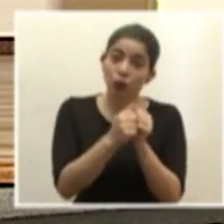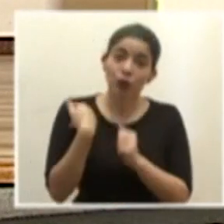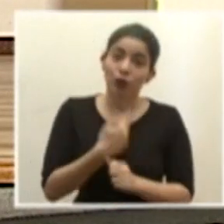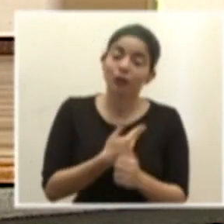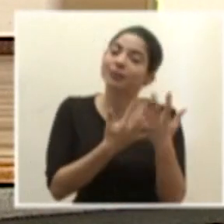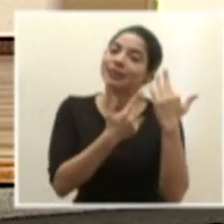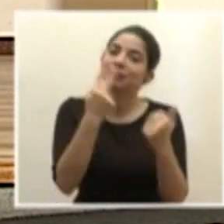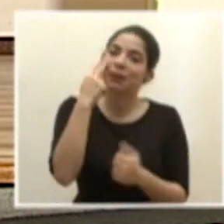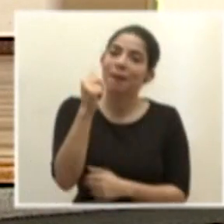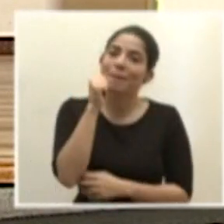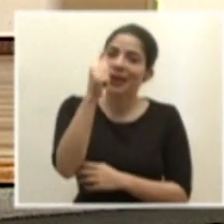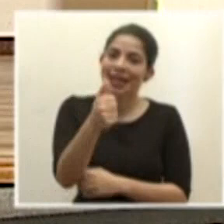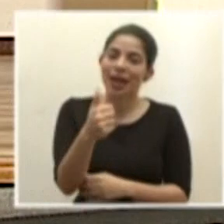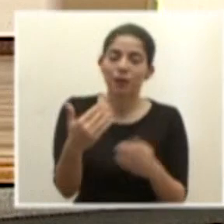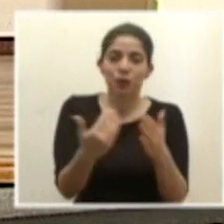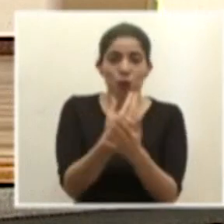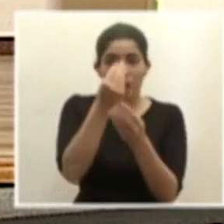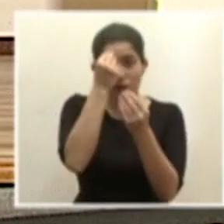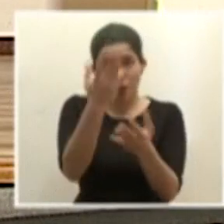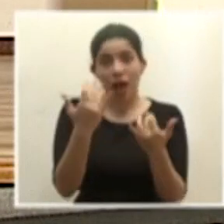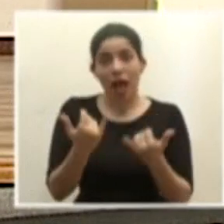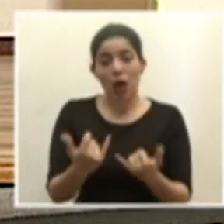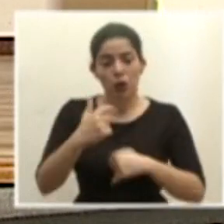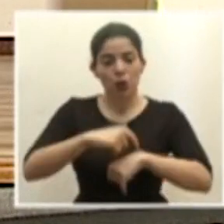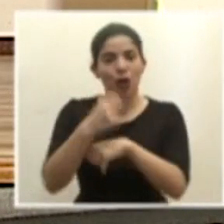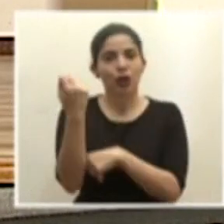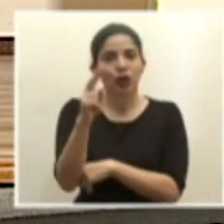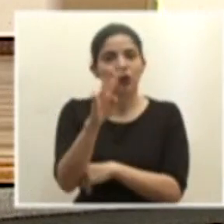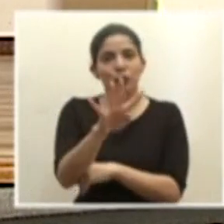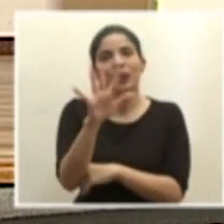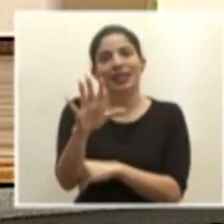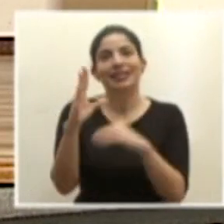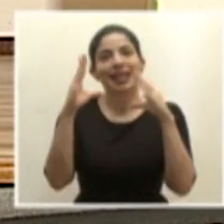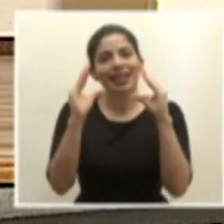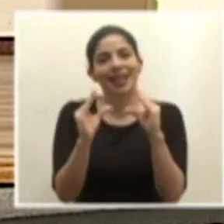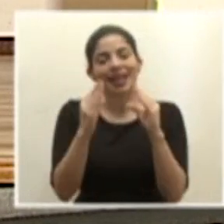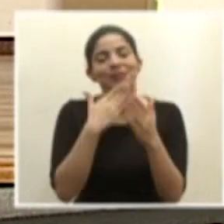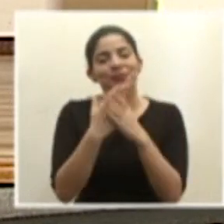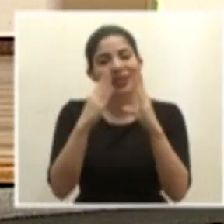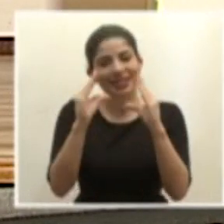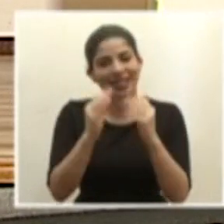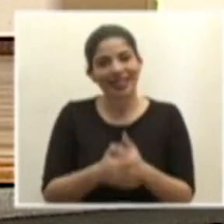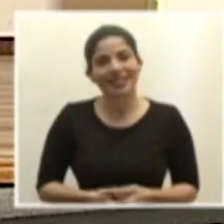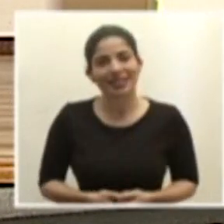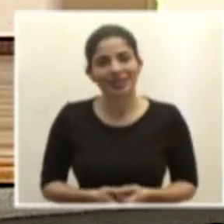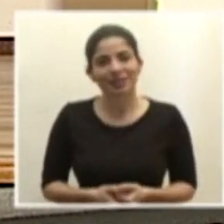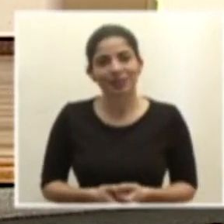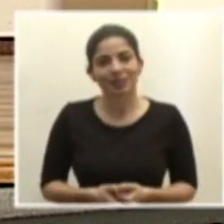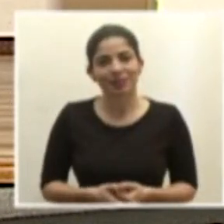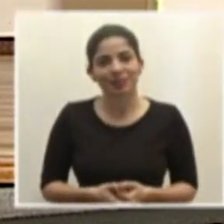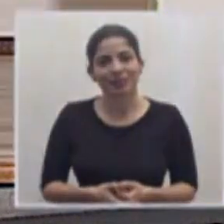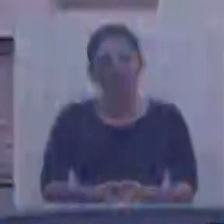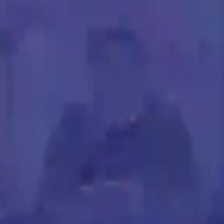acompañarnos. Los esperamos mañana con una nueva actualización al ser las 12:45 de la tarde. Muy buenas tardes.